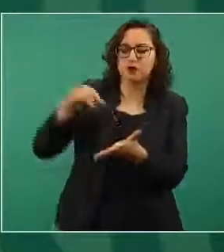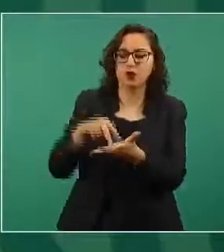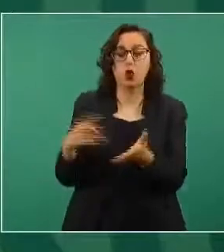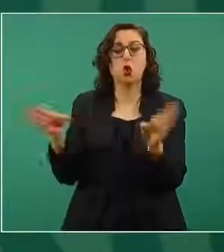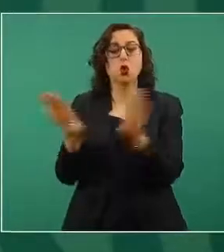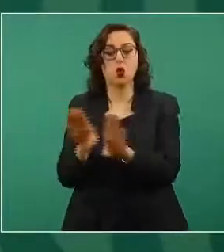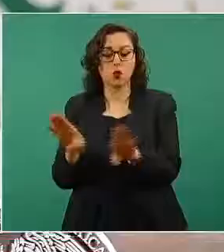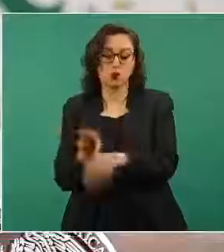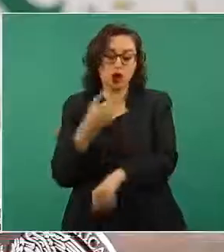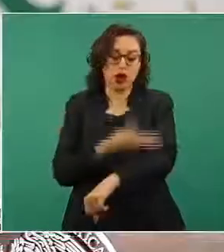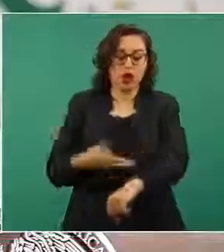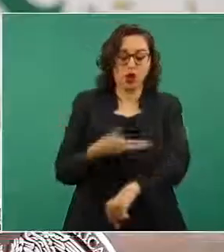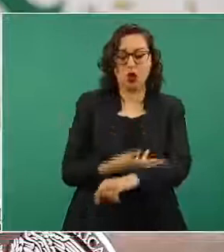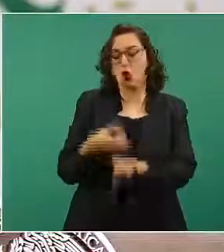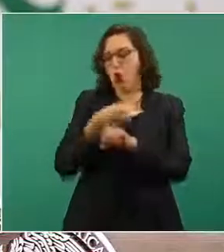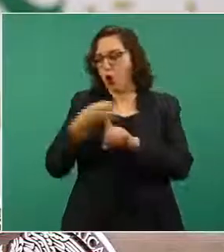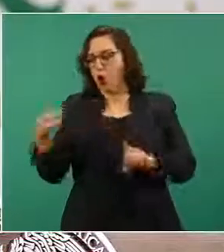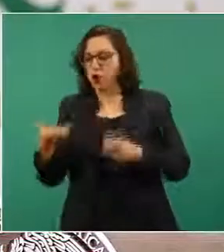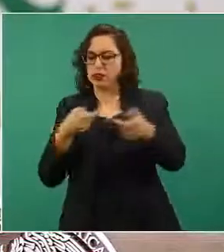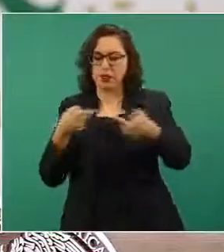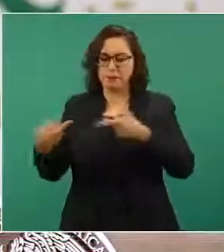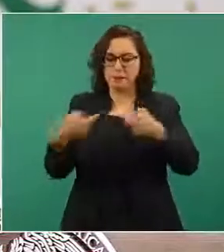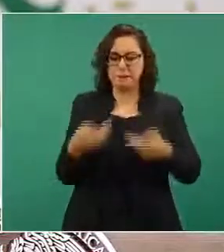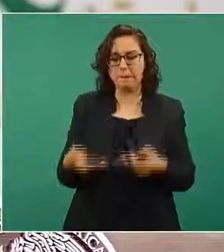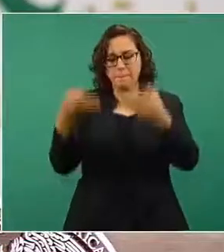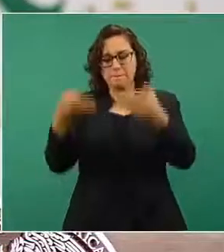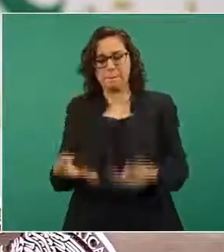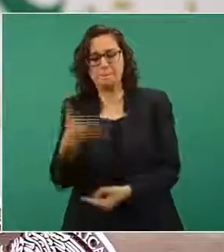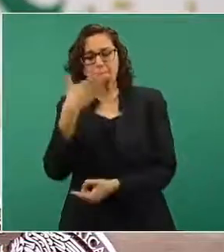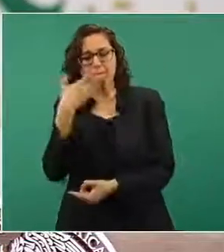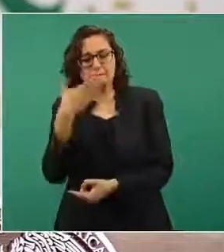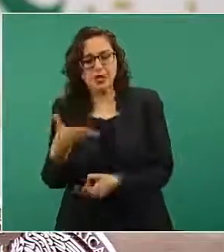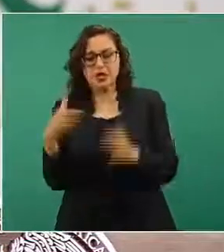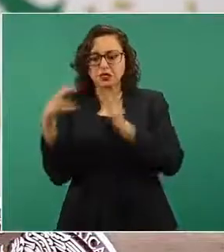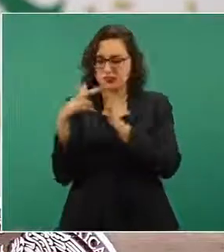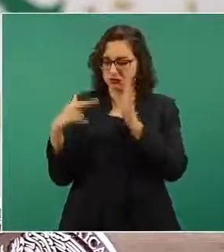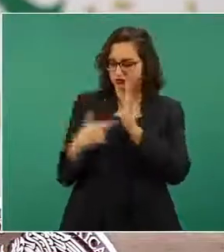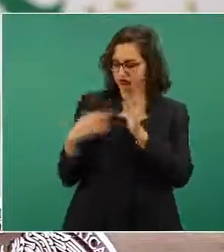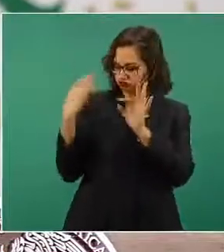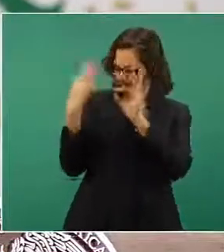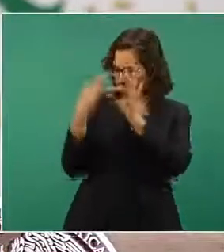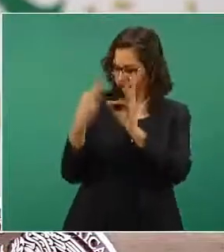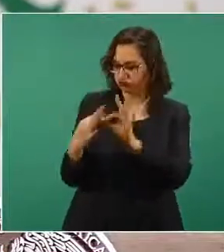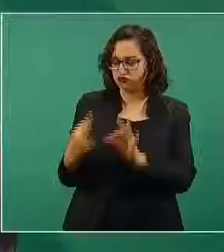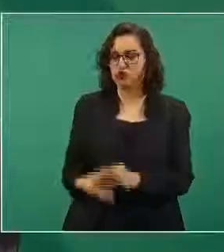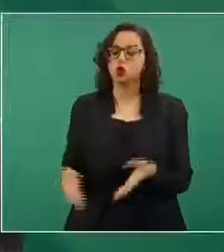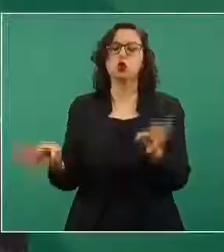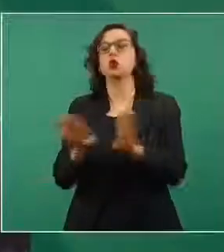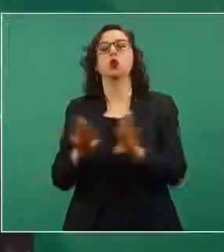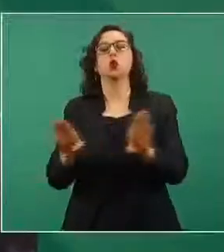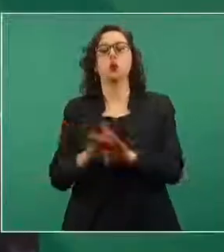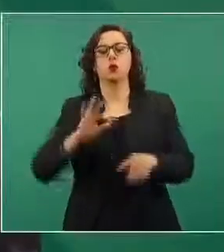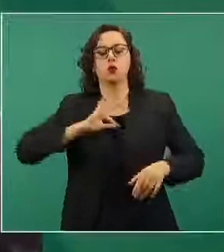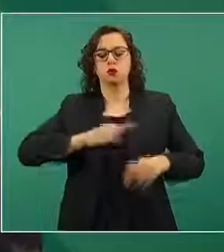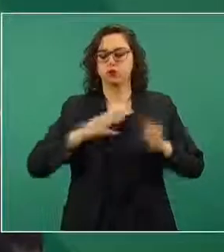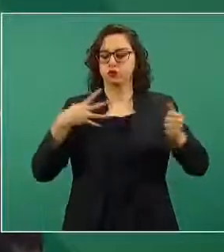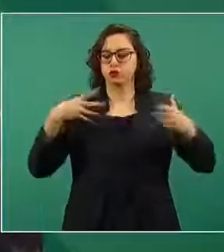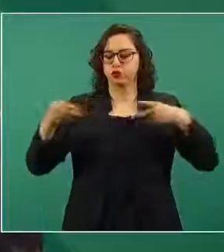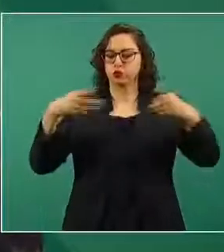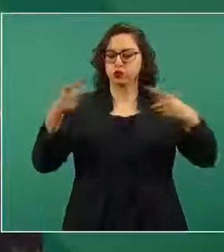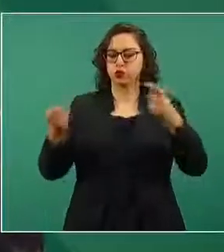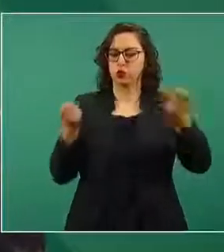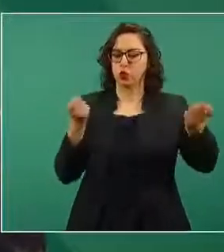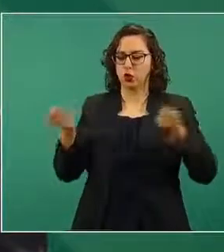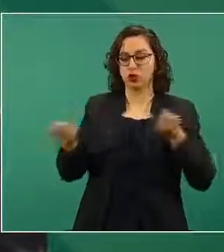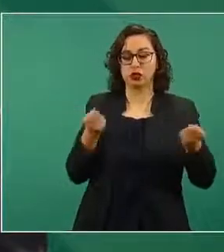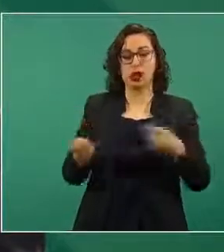adecuadamente planeada y bien fundamentada desde el punto de vista técnico del manejo epidémico que ha sido